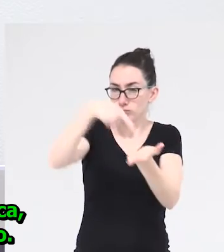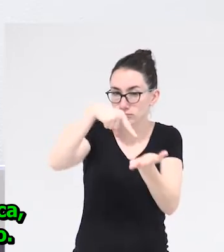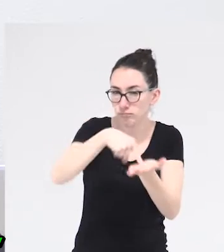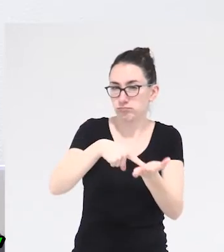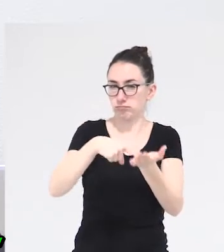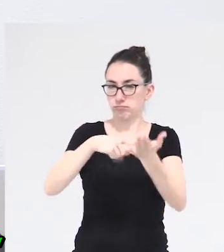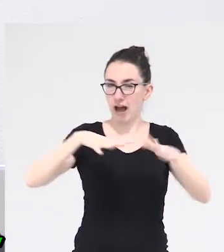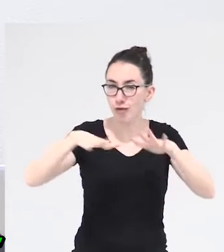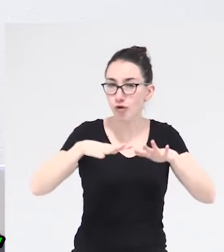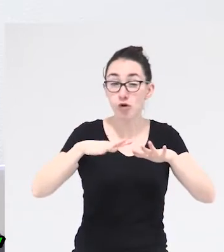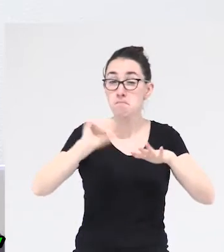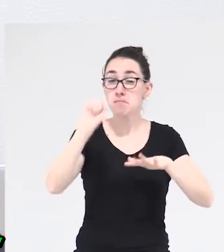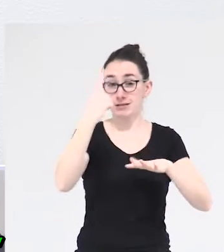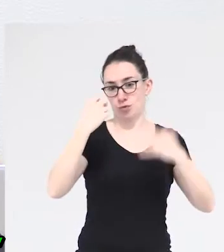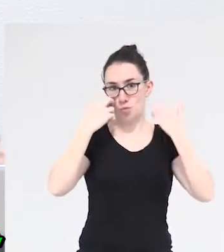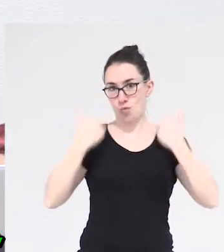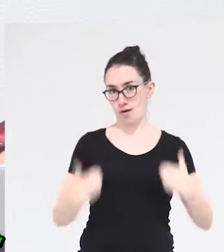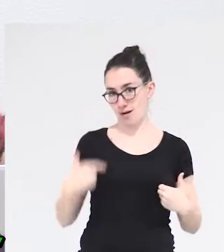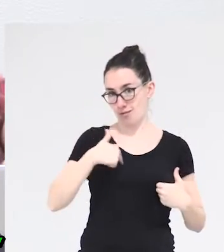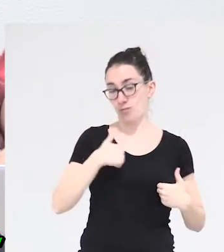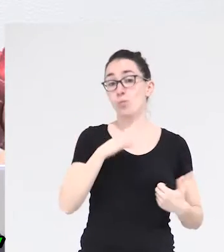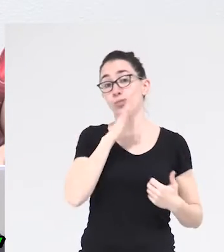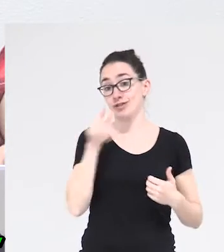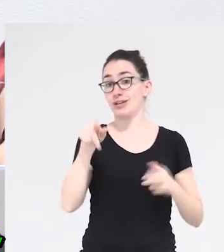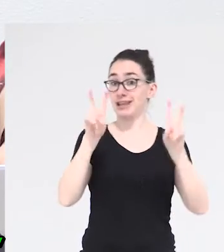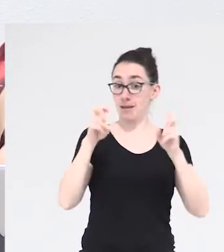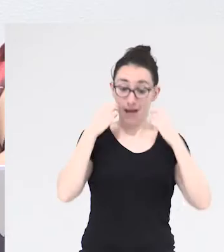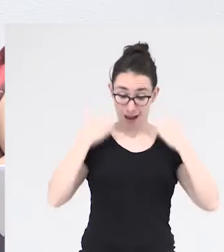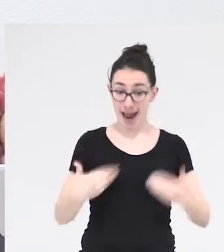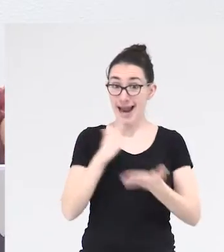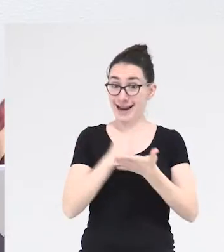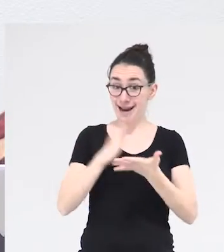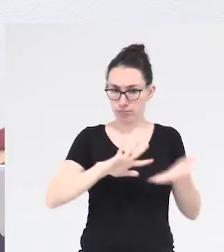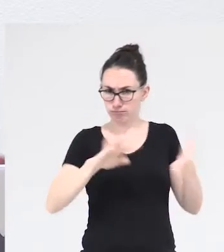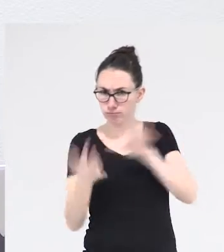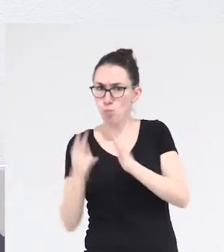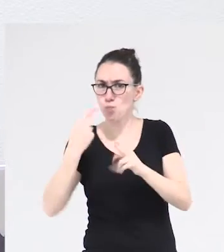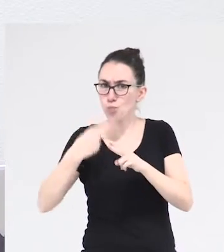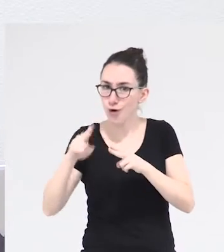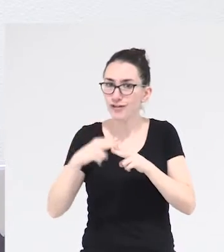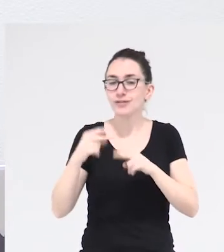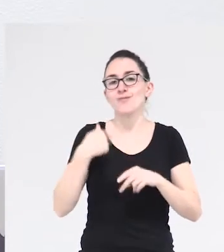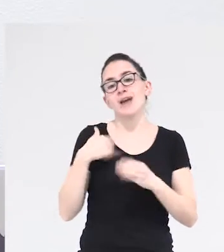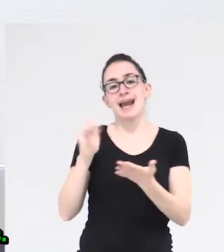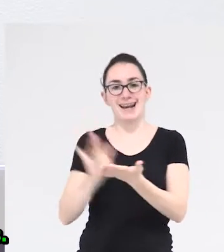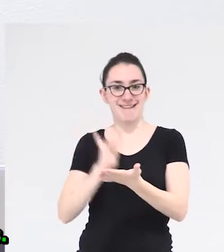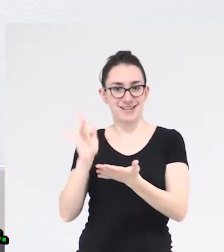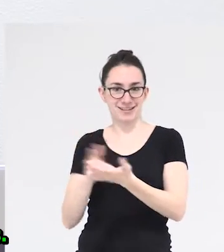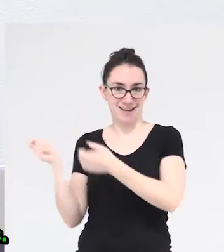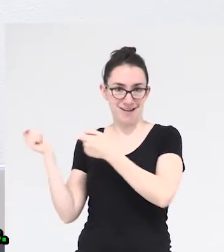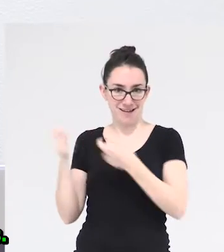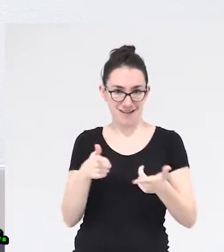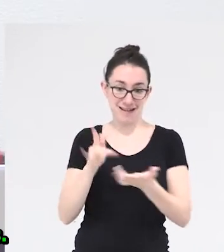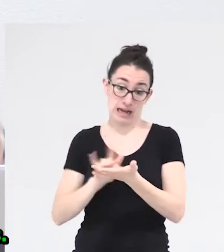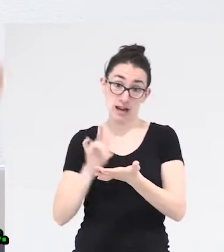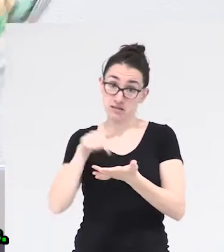el cuerpo, ¿no? Entonces, desde ahí, en esta idea de politizar la carne, traje una revista que